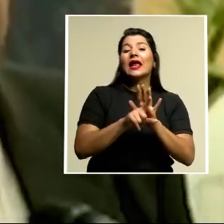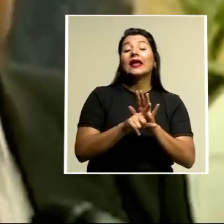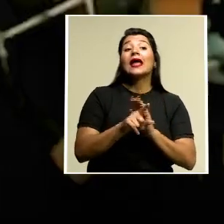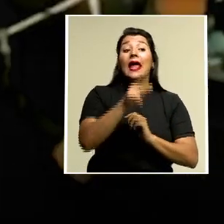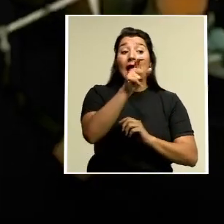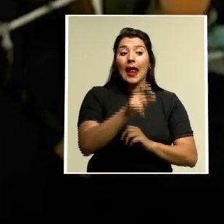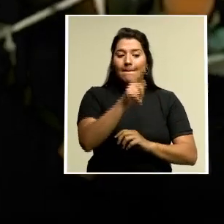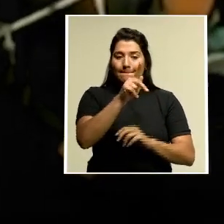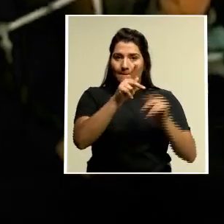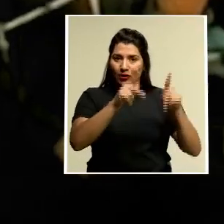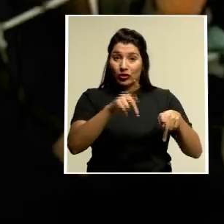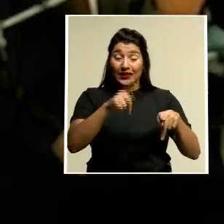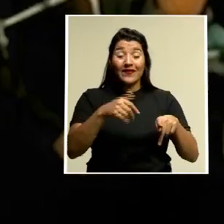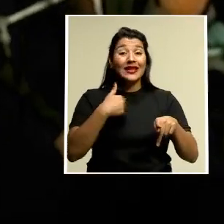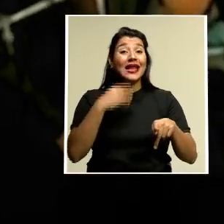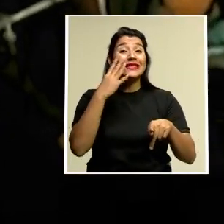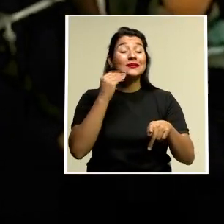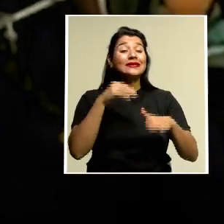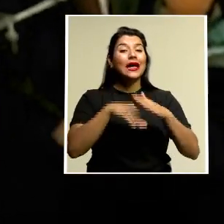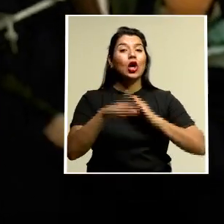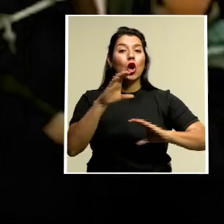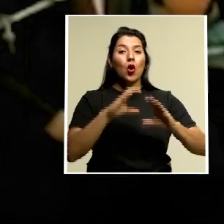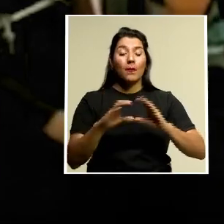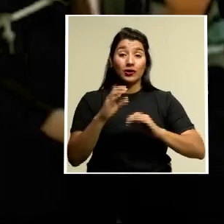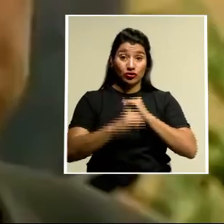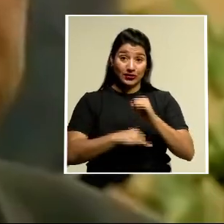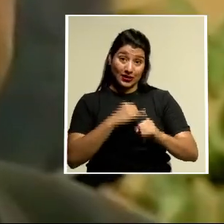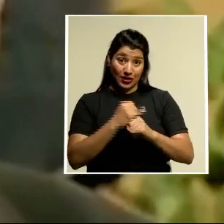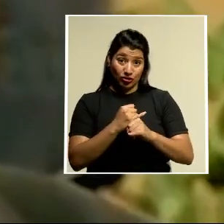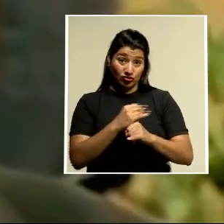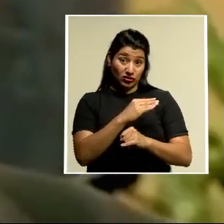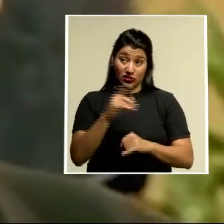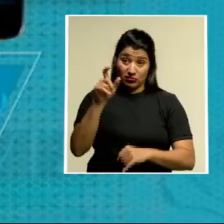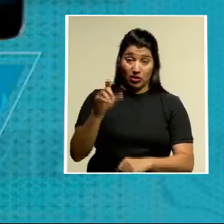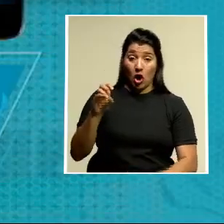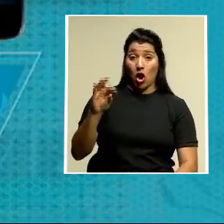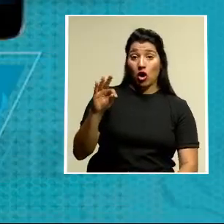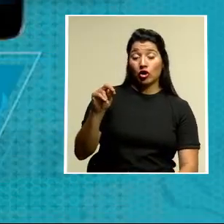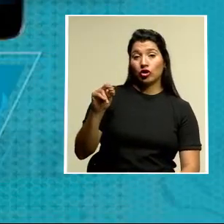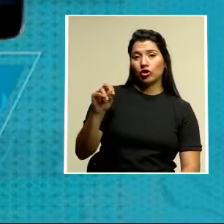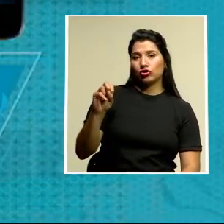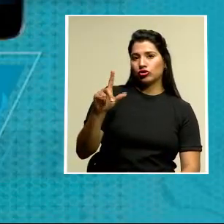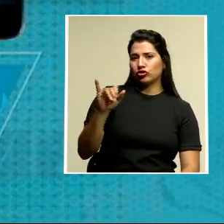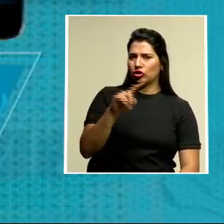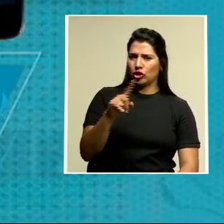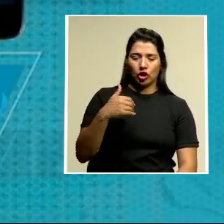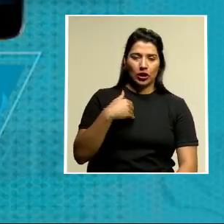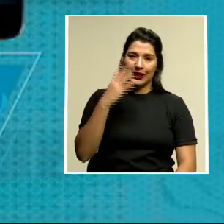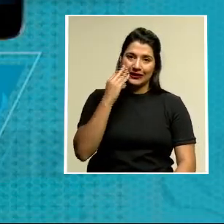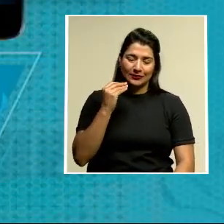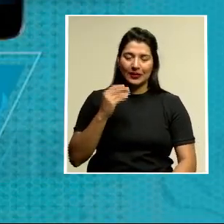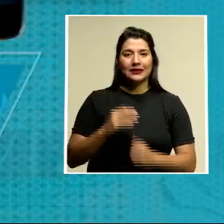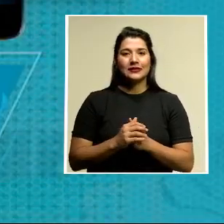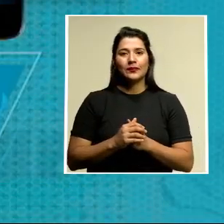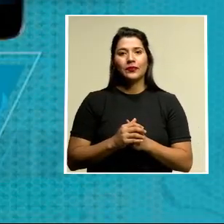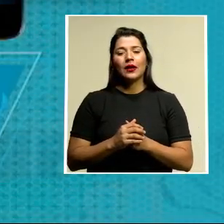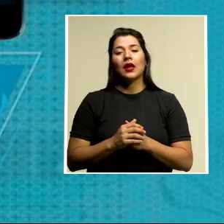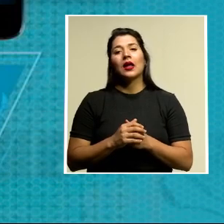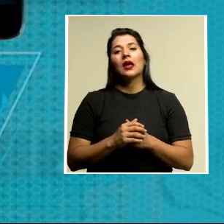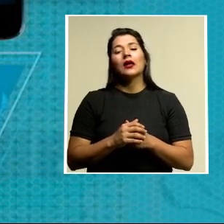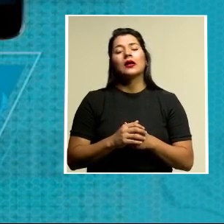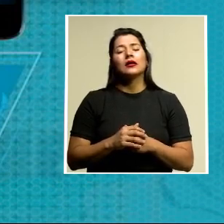constitucionalistas consultados por Costa Rica Noticias. Según el artículo 4 de la Ley 9981 del Acuerdo sobre los términos